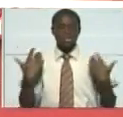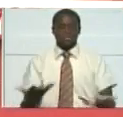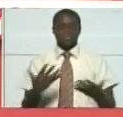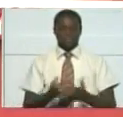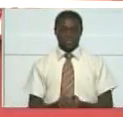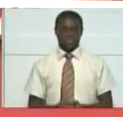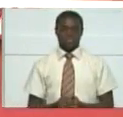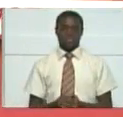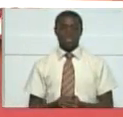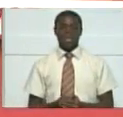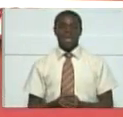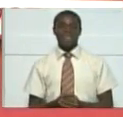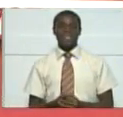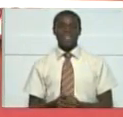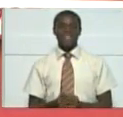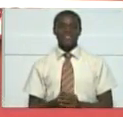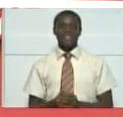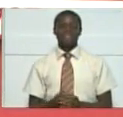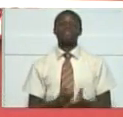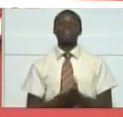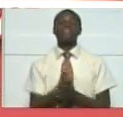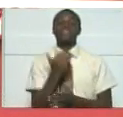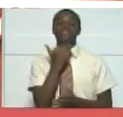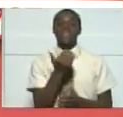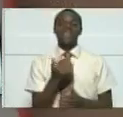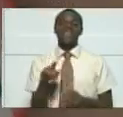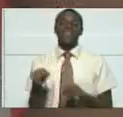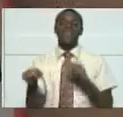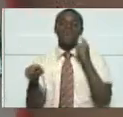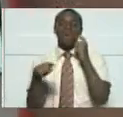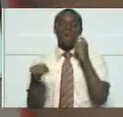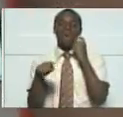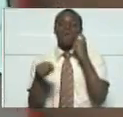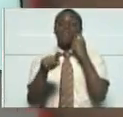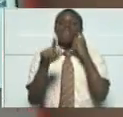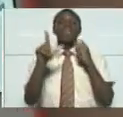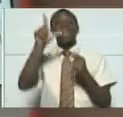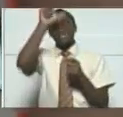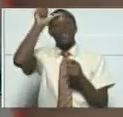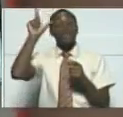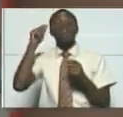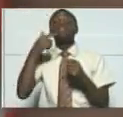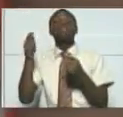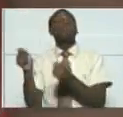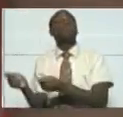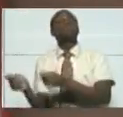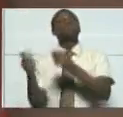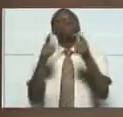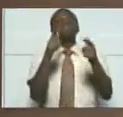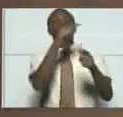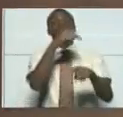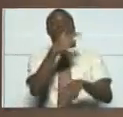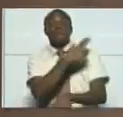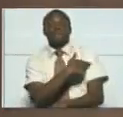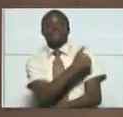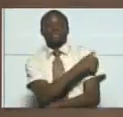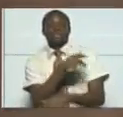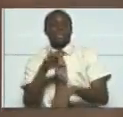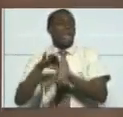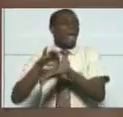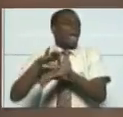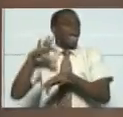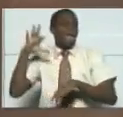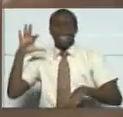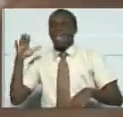dice que é confirmó que Leopoldo López ha sido llevado a un hospital Militar en Venezuela en serias y graves